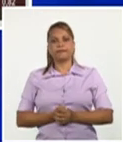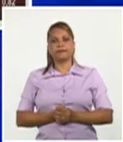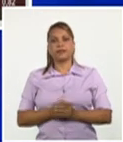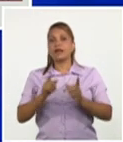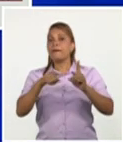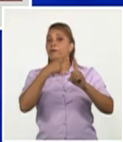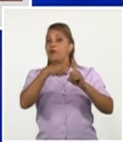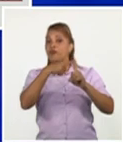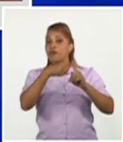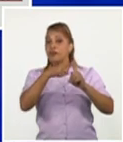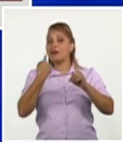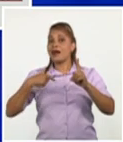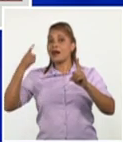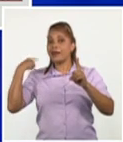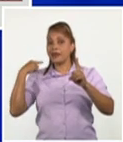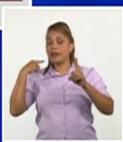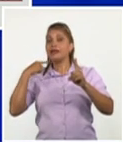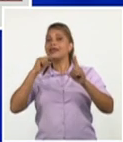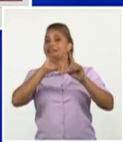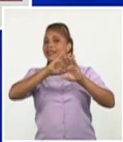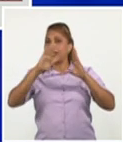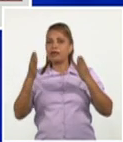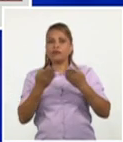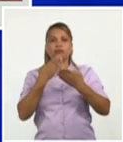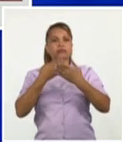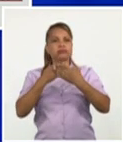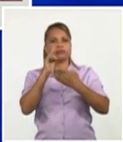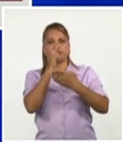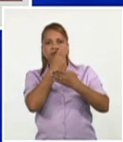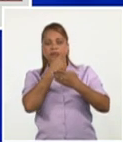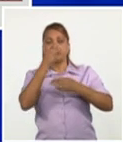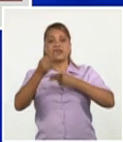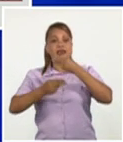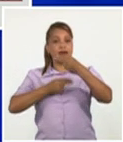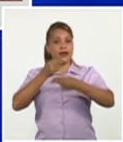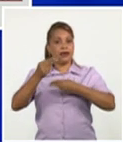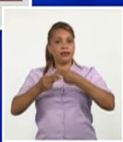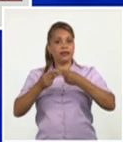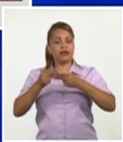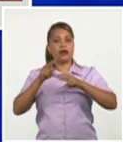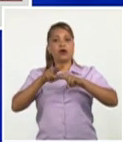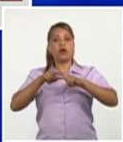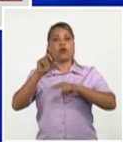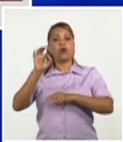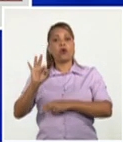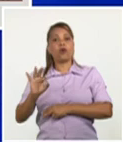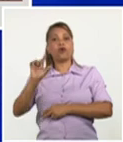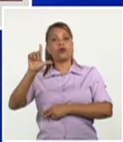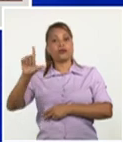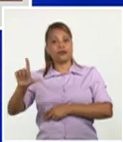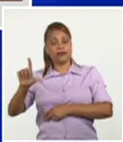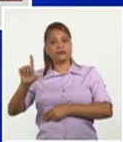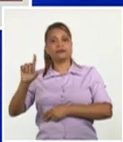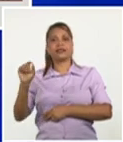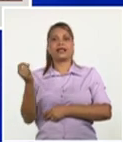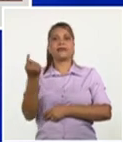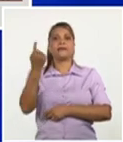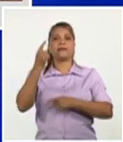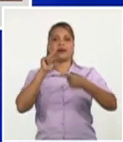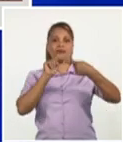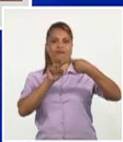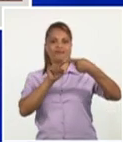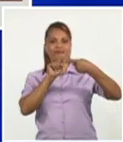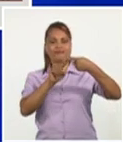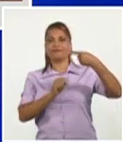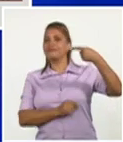ayer de las muestras analizadas, Holguín se mantiene en el primer lugar con